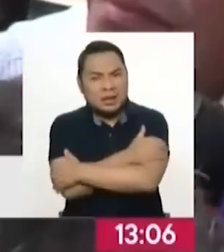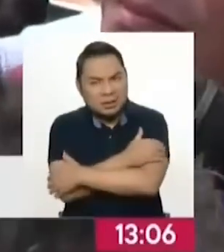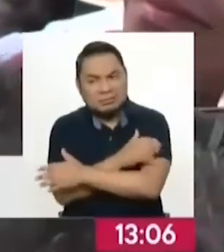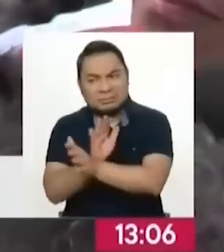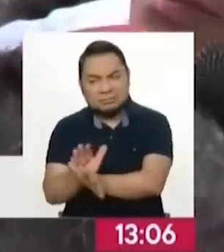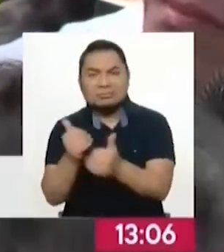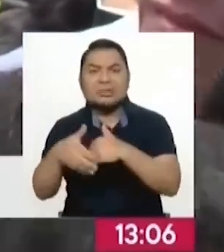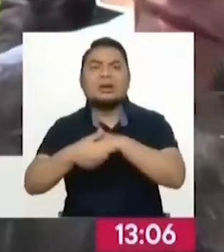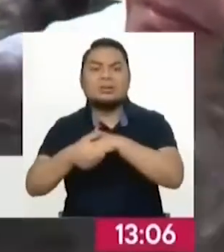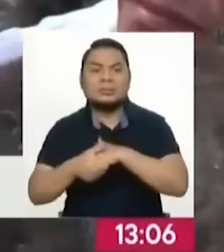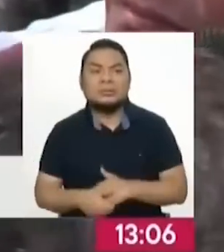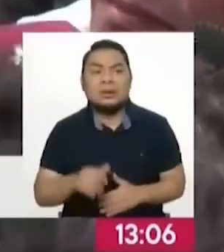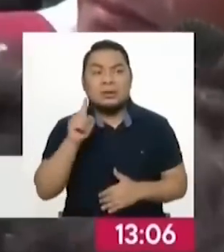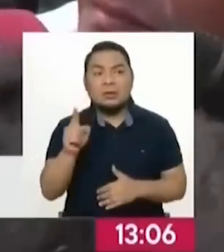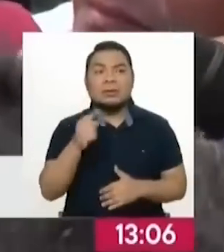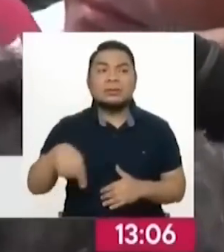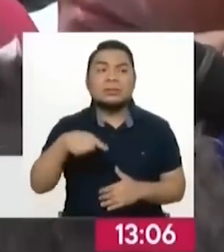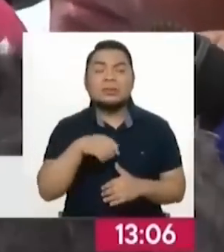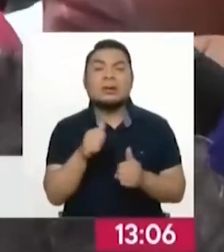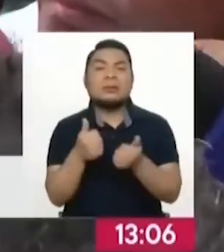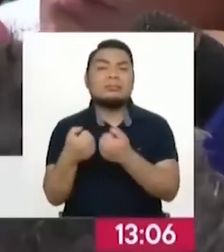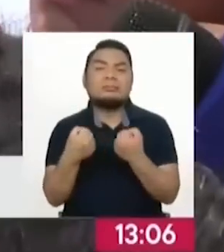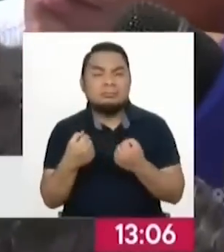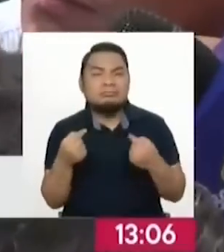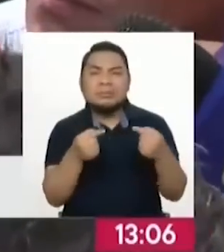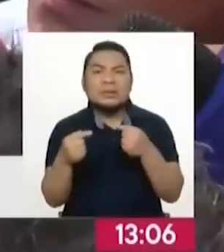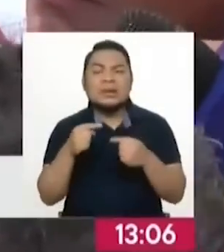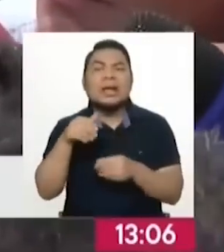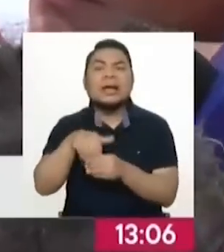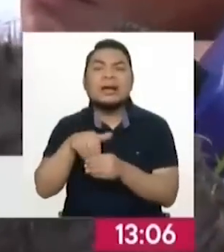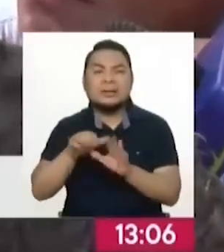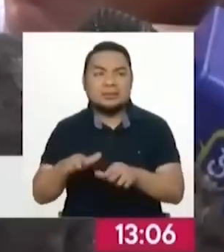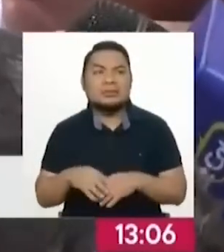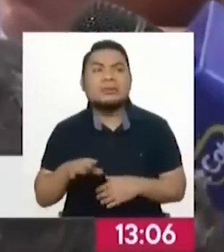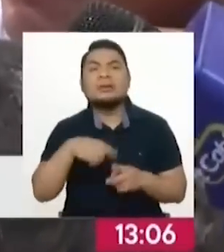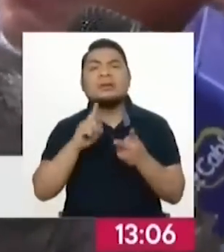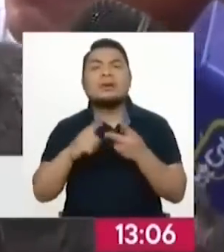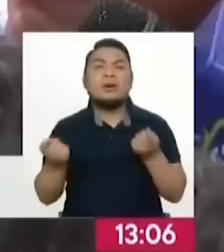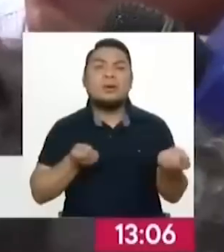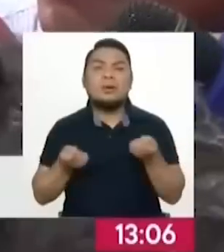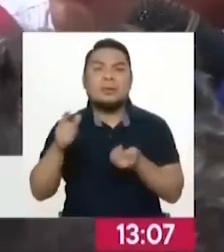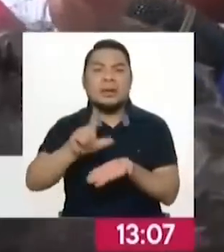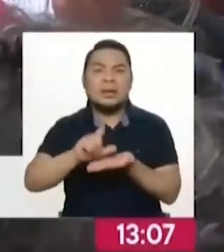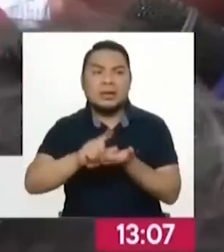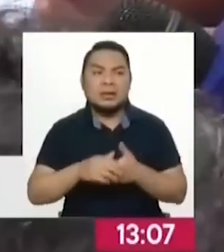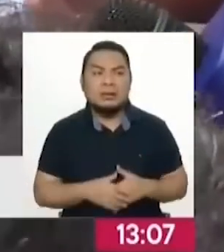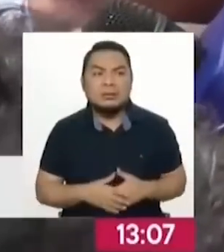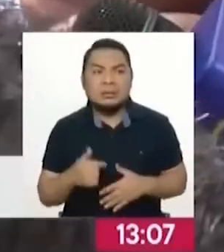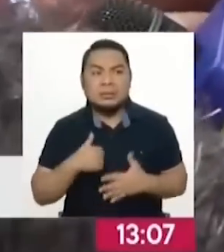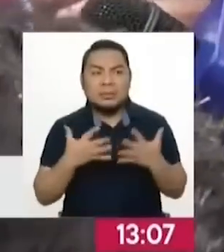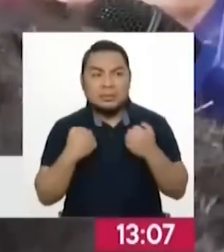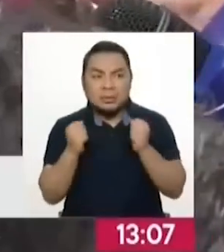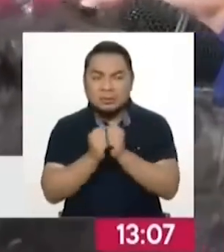Mira, una cosa es la pelea electoral, ¿no? Y otra cosa pues ya gobernar Lima, ¿no? Y quiero contar con él, ¿eh? Quiero